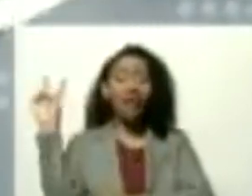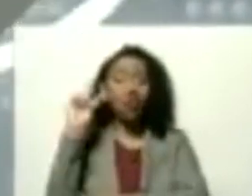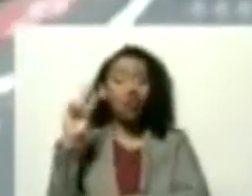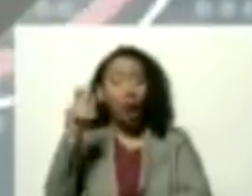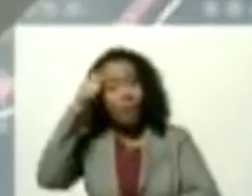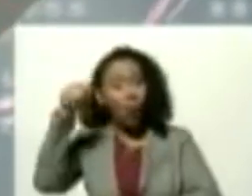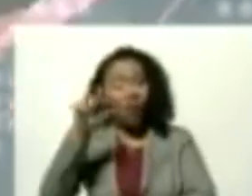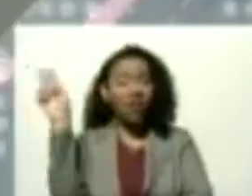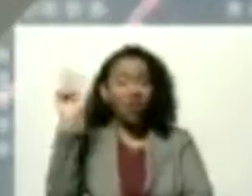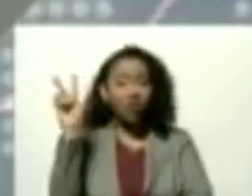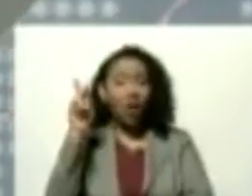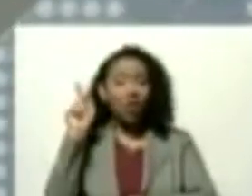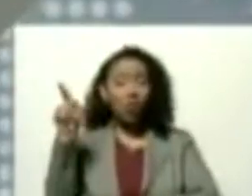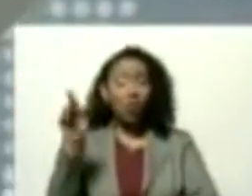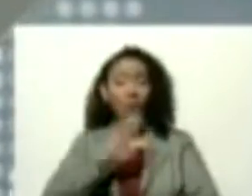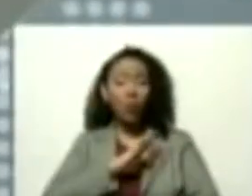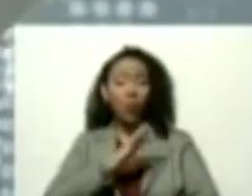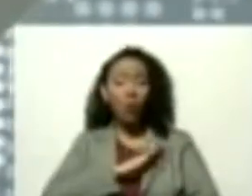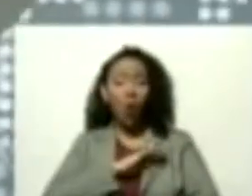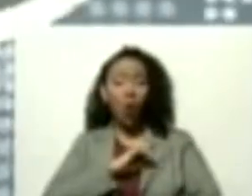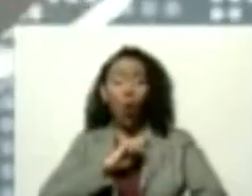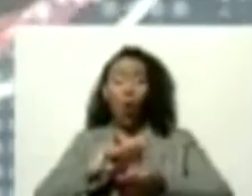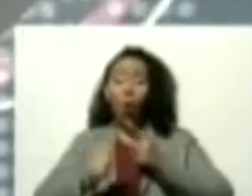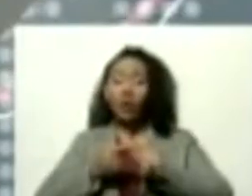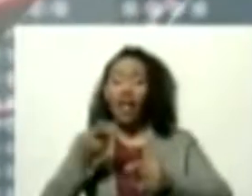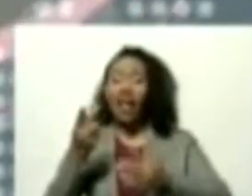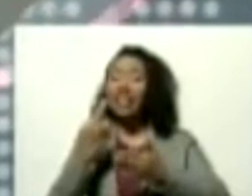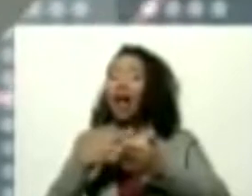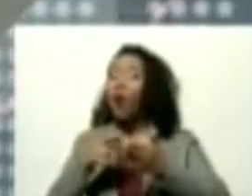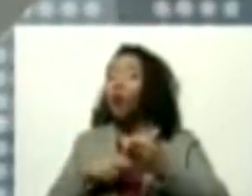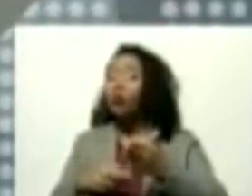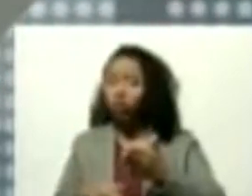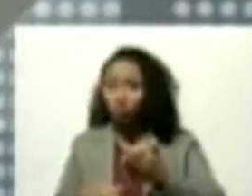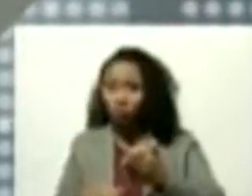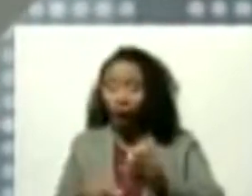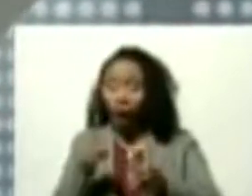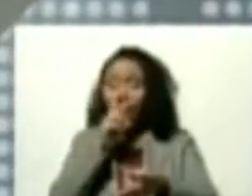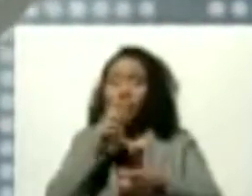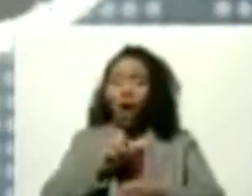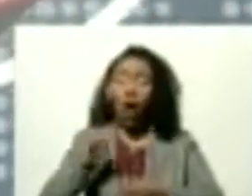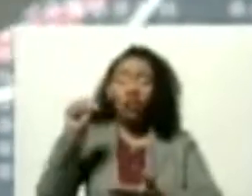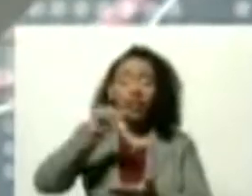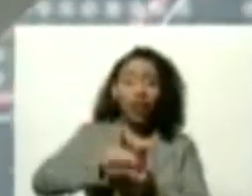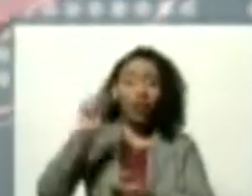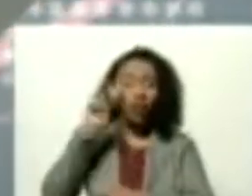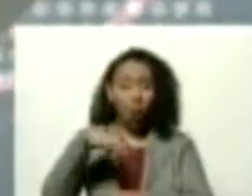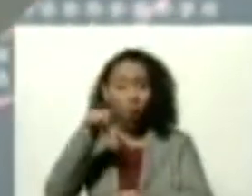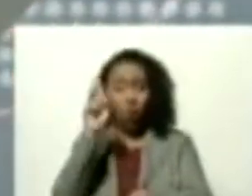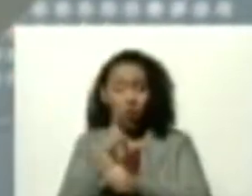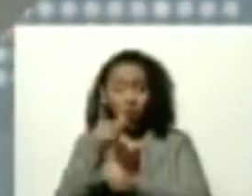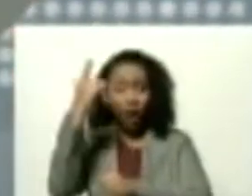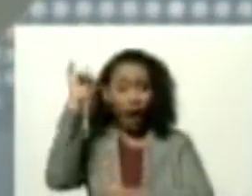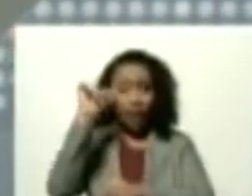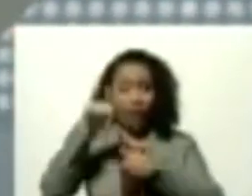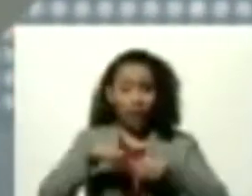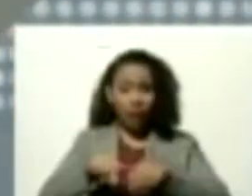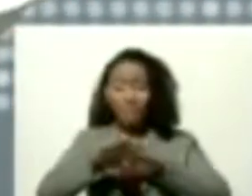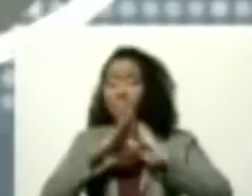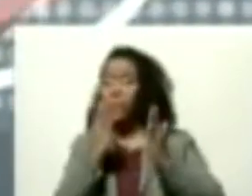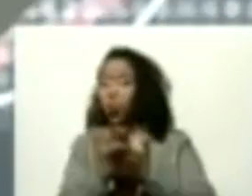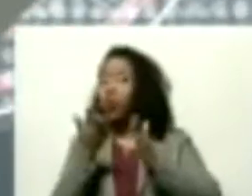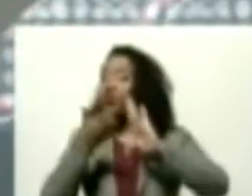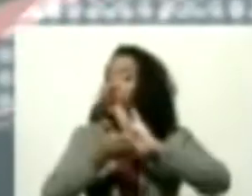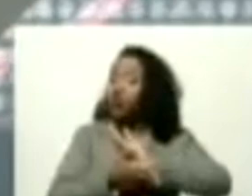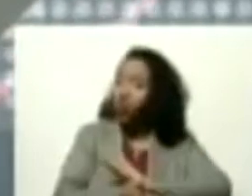pueblo venezolano de su patria. En el caso concreto, el Banco Central de Venezuela, el único que existe en el mundo sobre